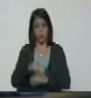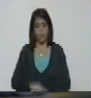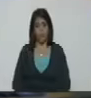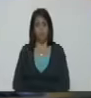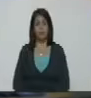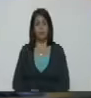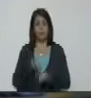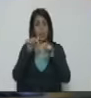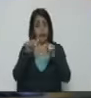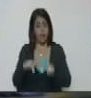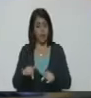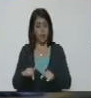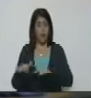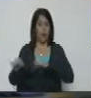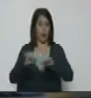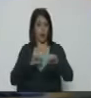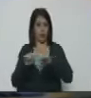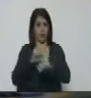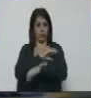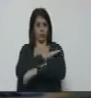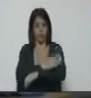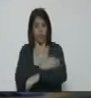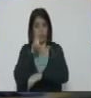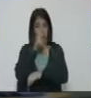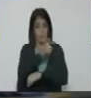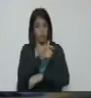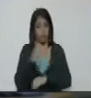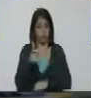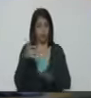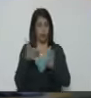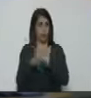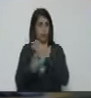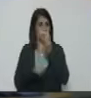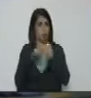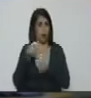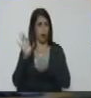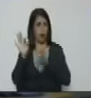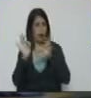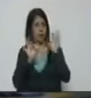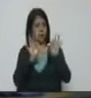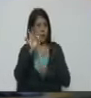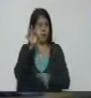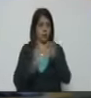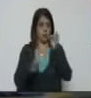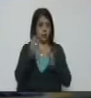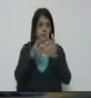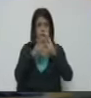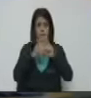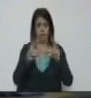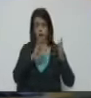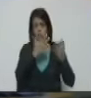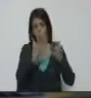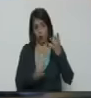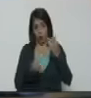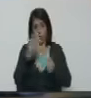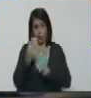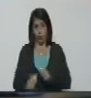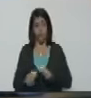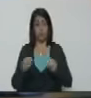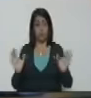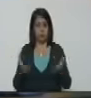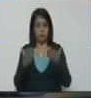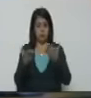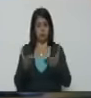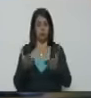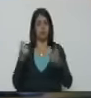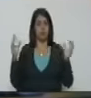22. Es un ámbito de actuación del poder popular a través de medios alternativos de justicia de paz comunal que promueven el arbitraje,